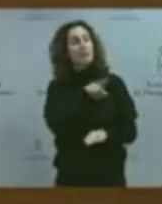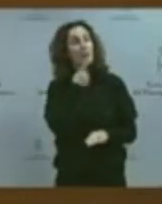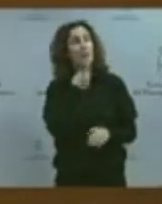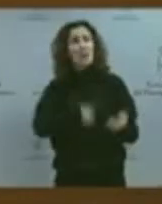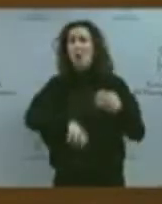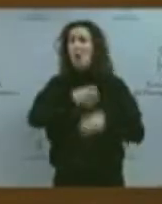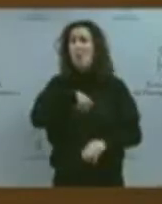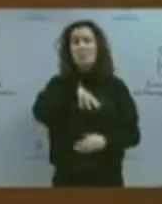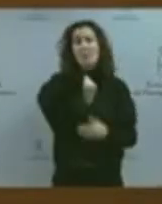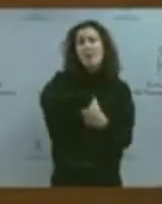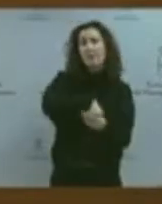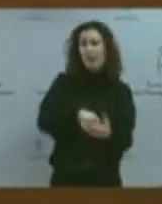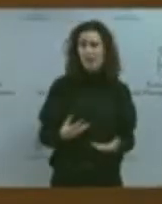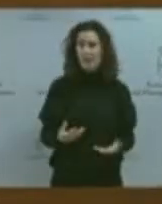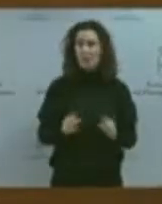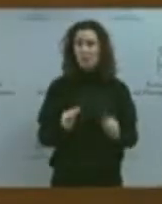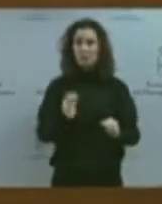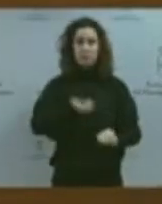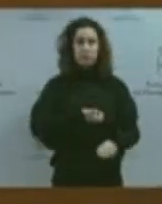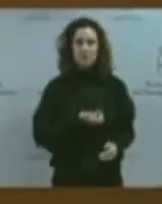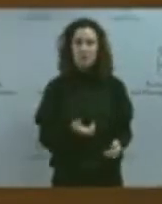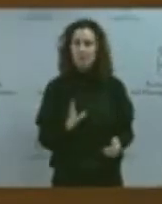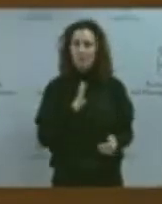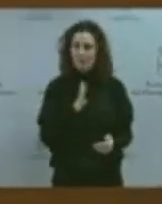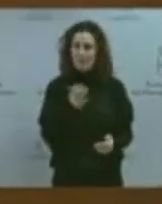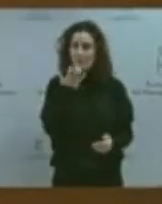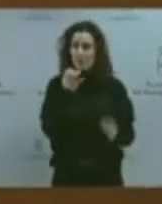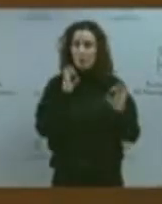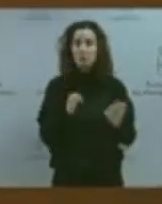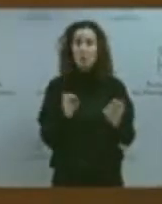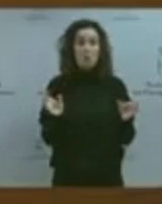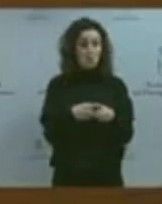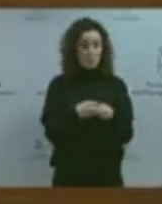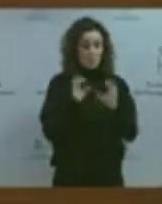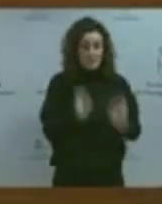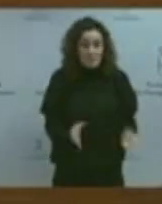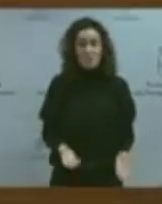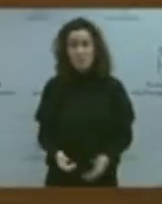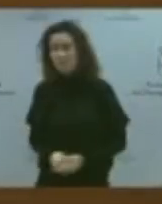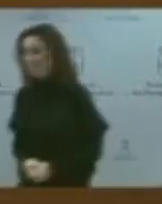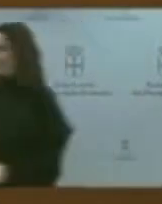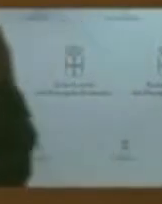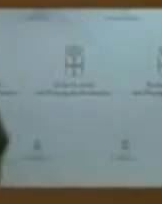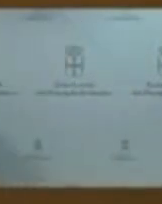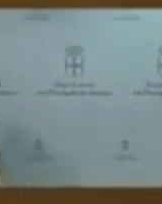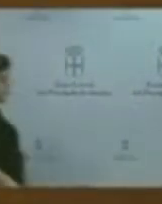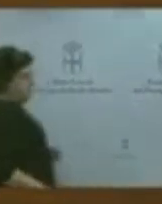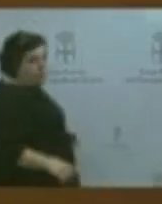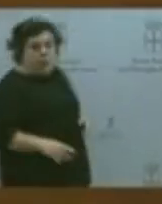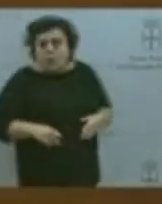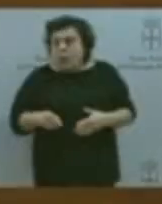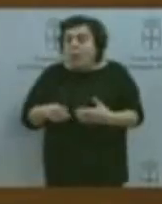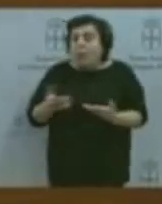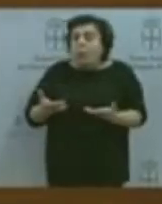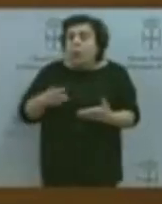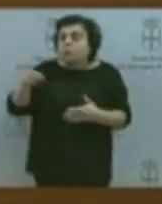del ayuntamiento. Mire, pero si son ustedes del mismo partido político. Si ustedes pueden hablar, descolgar el teléfono, hablar, llegar a acuerdos y conseguir consensuar las cosas, si no hay ningún